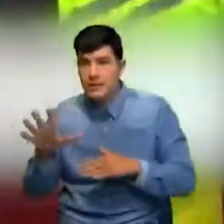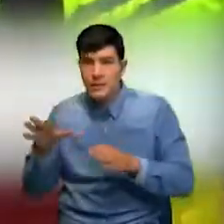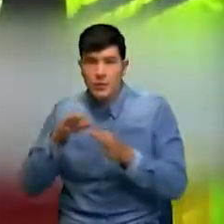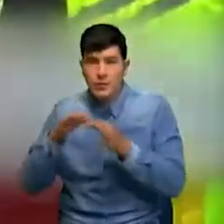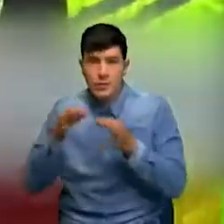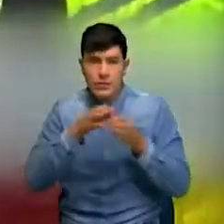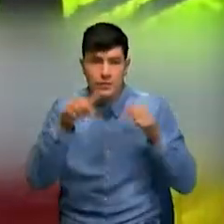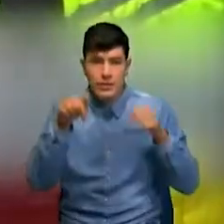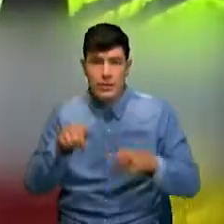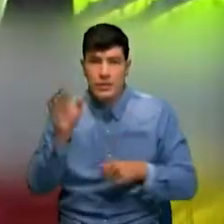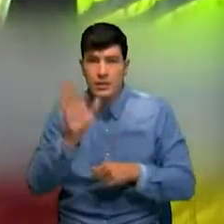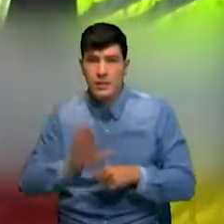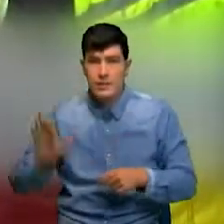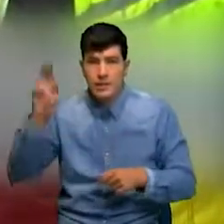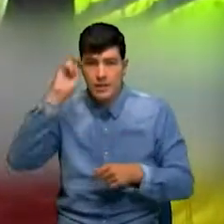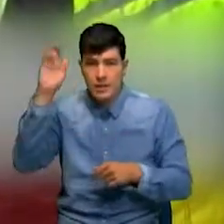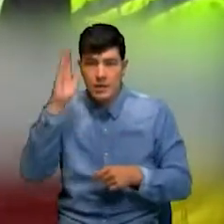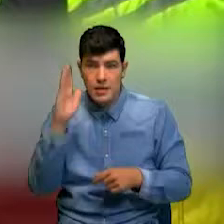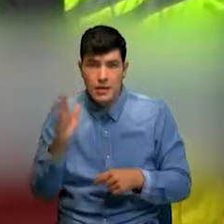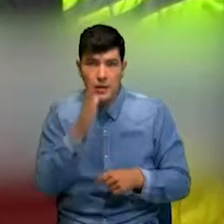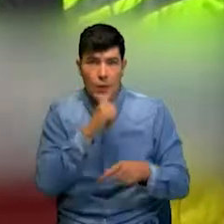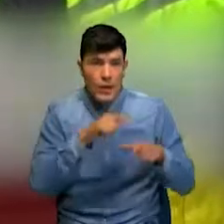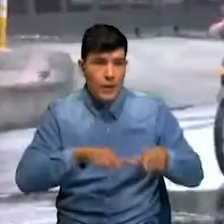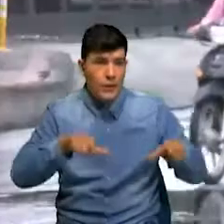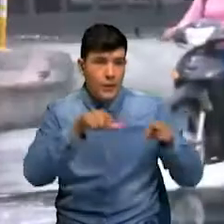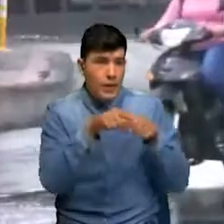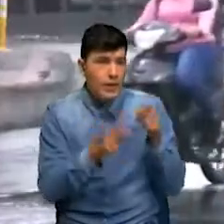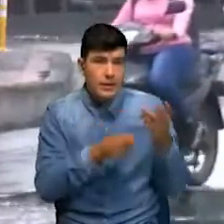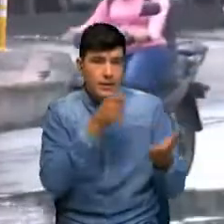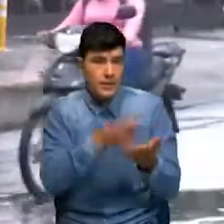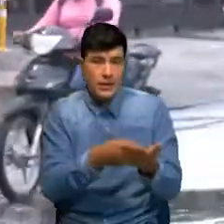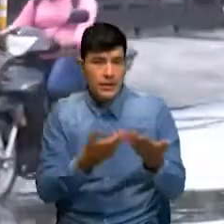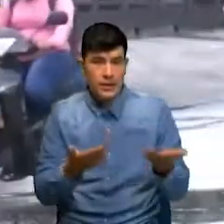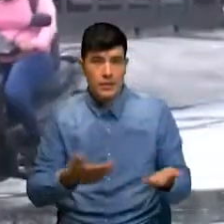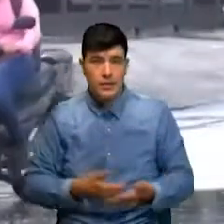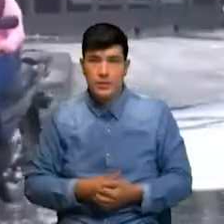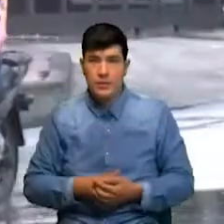Norte de Santander, en donde no hay puntos de pago.